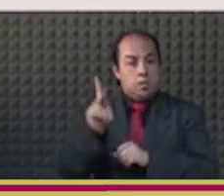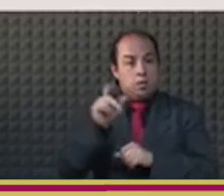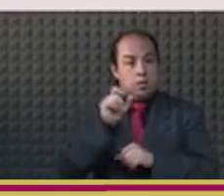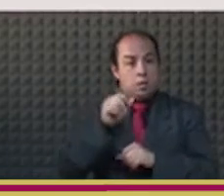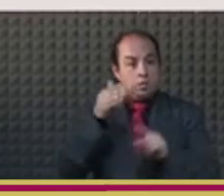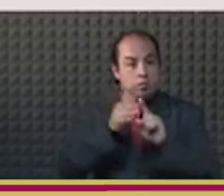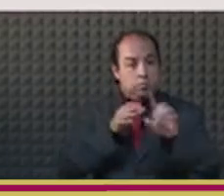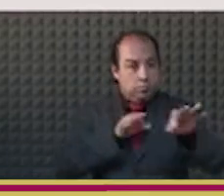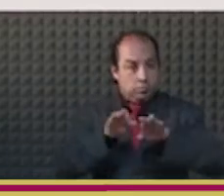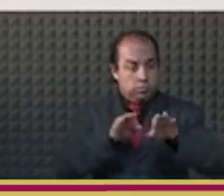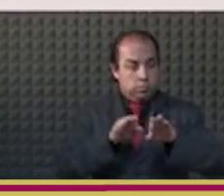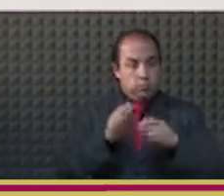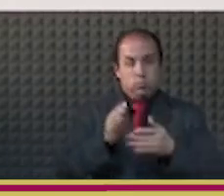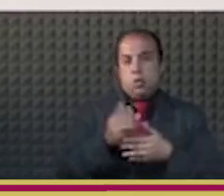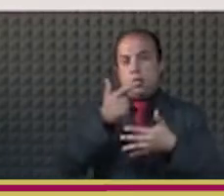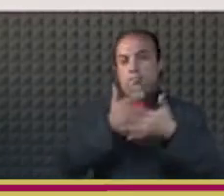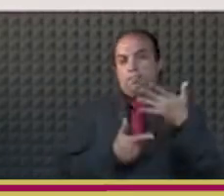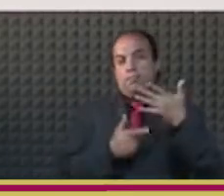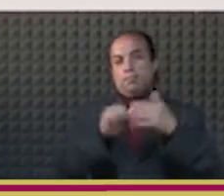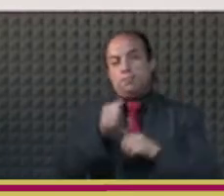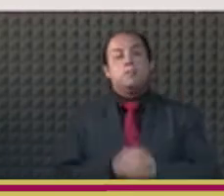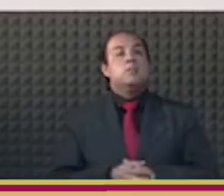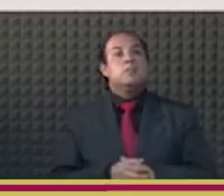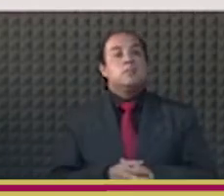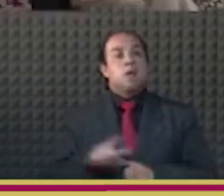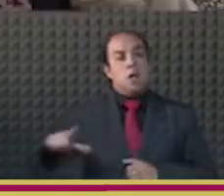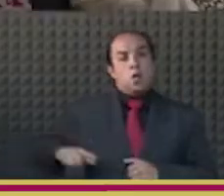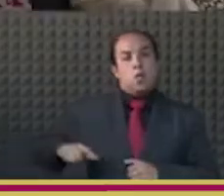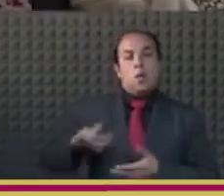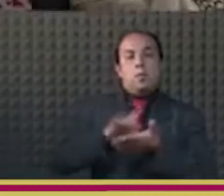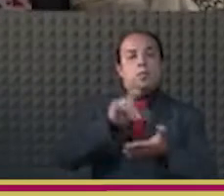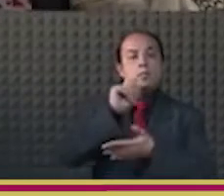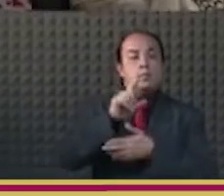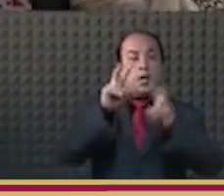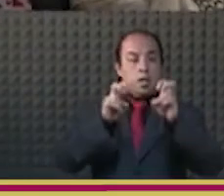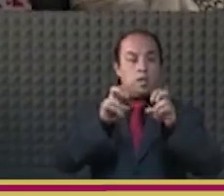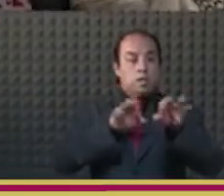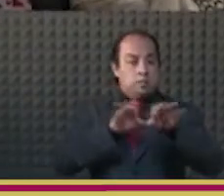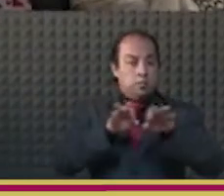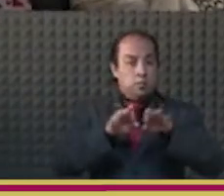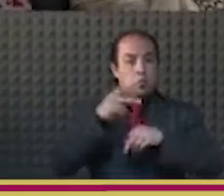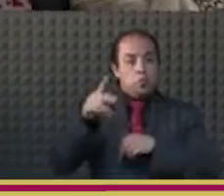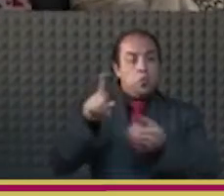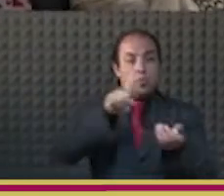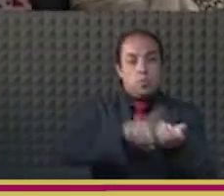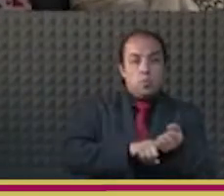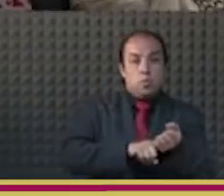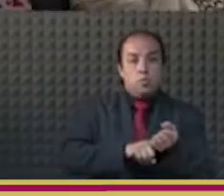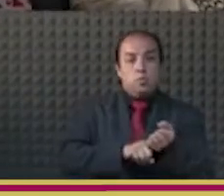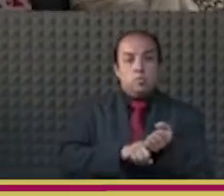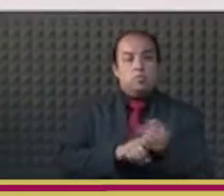los trabajadores, entre otras. El gobierno está contribuyendo también al tema del empleo con su propia